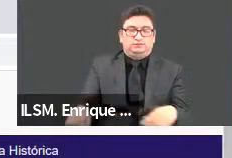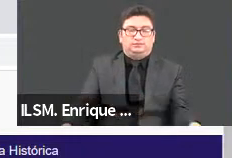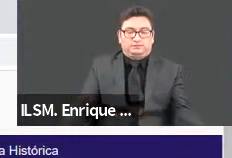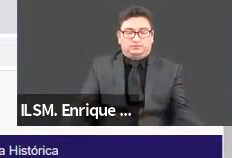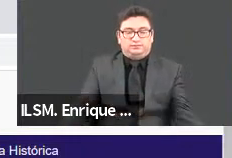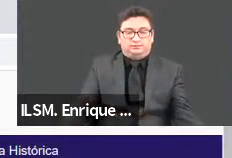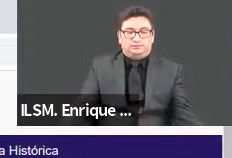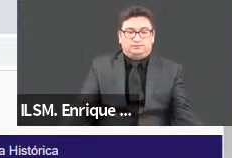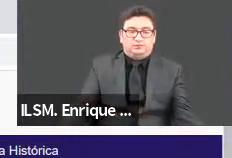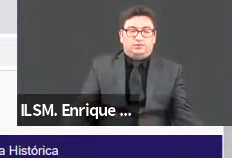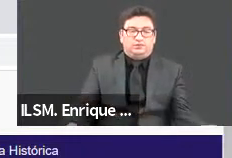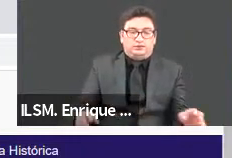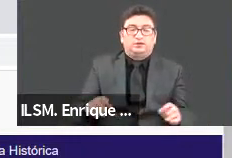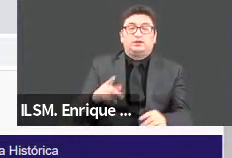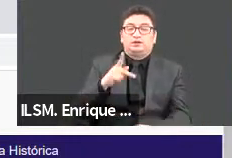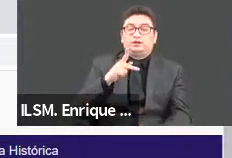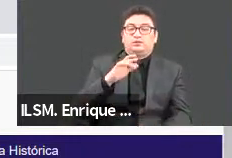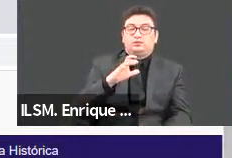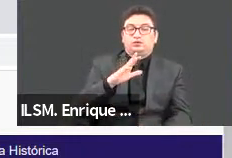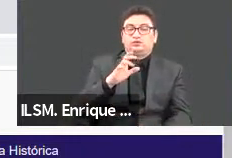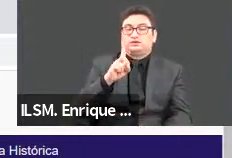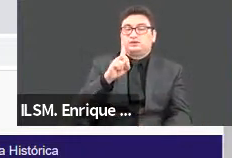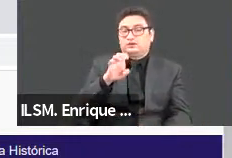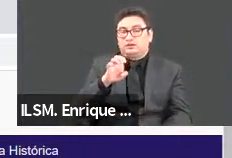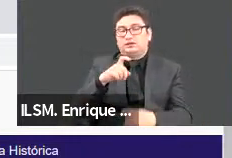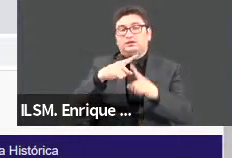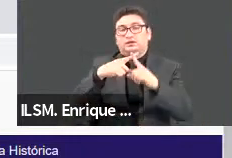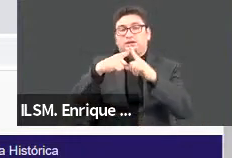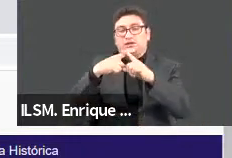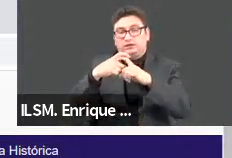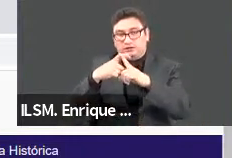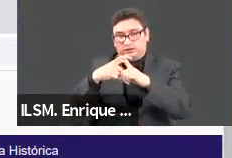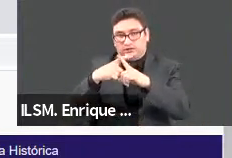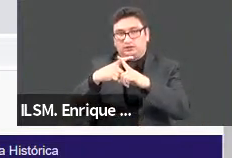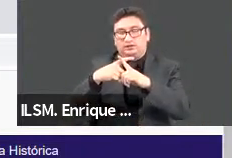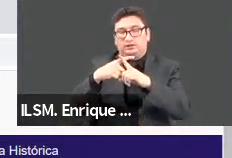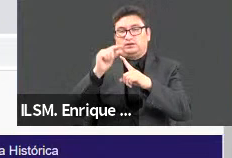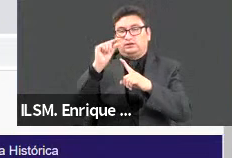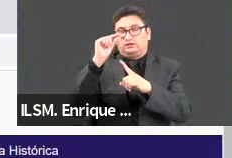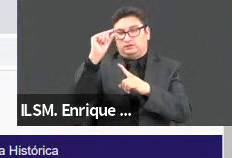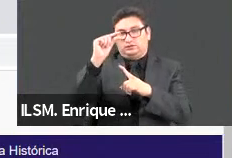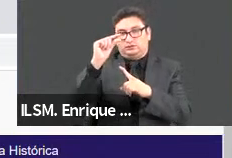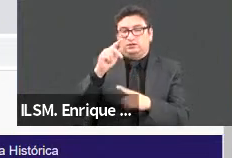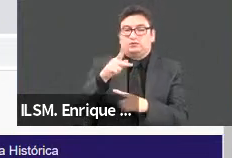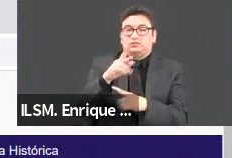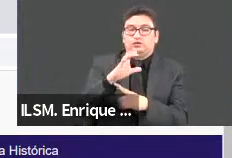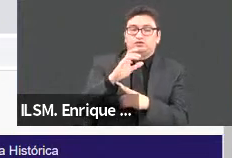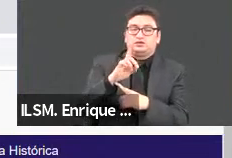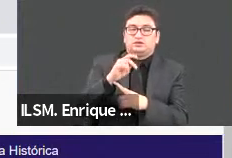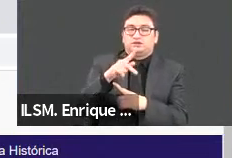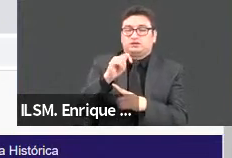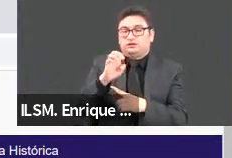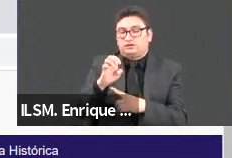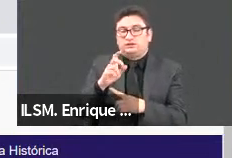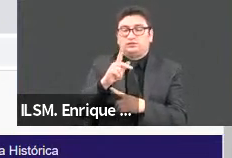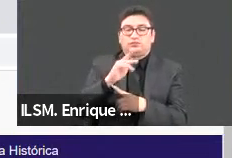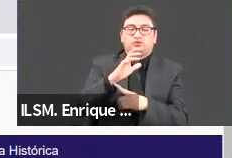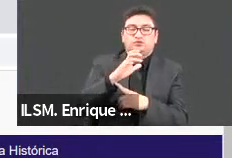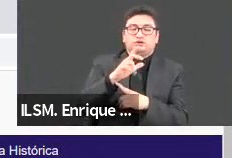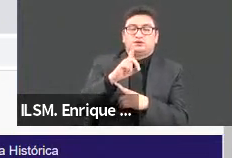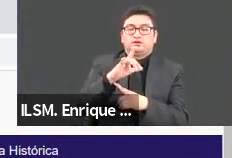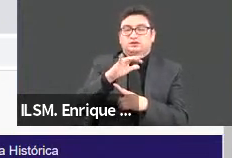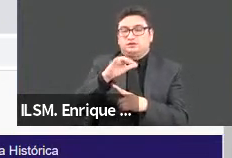Entonces escribimos procede asterisco. Procedente, procedencia, procedimental,